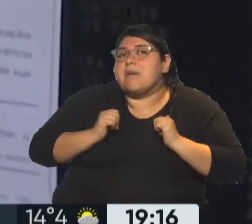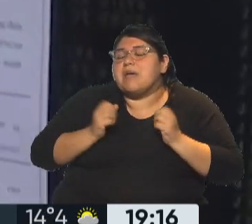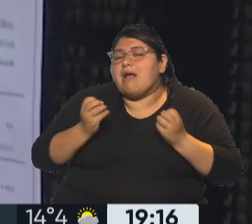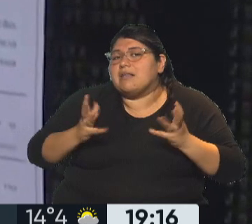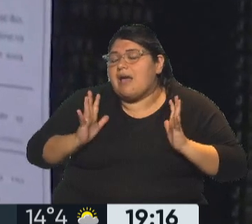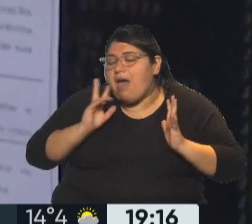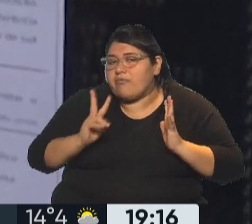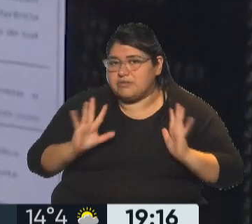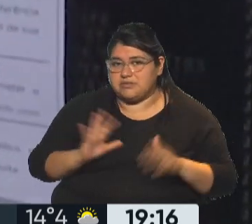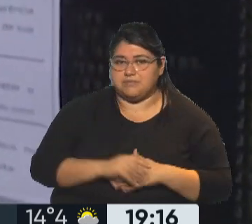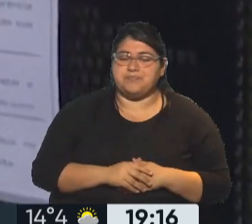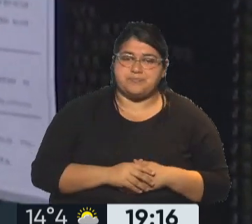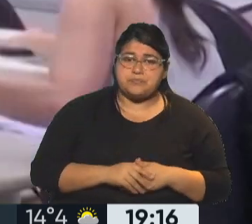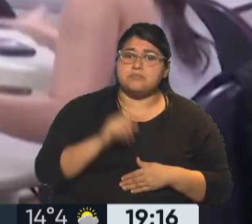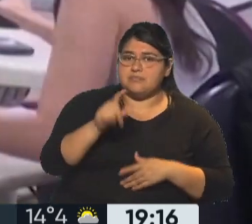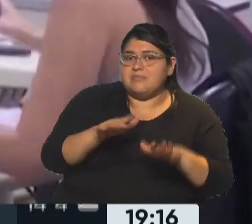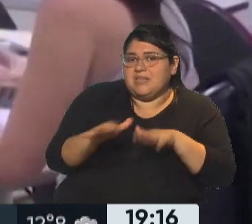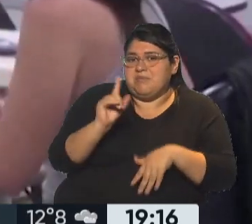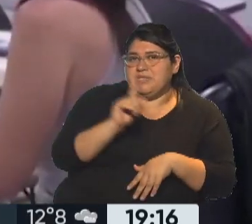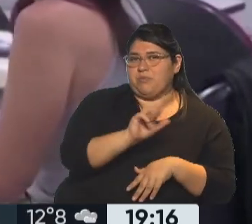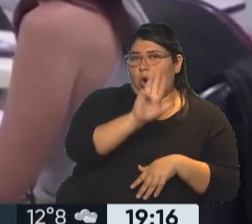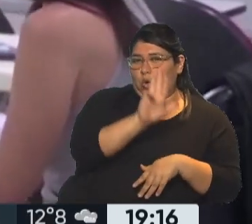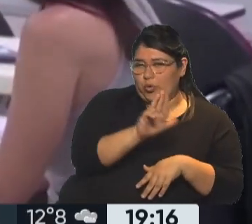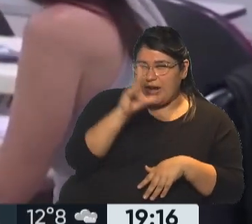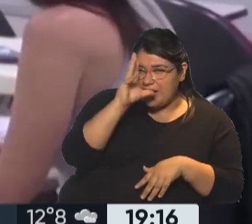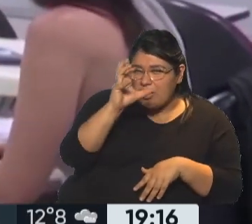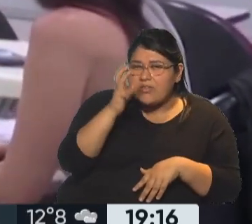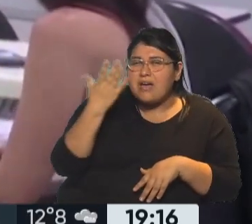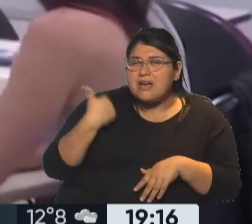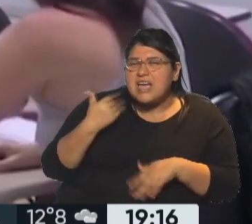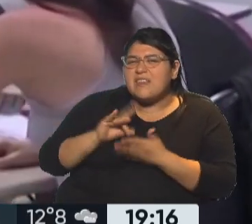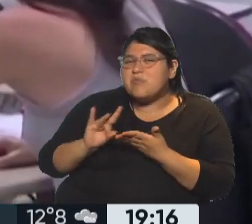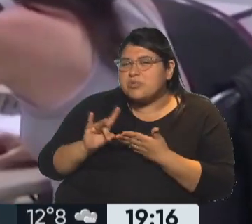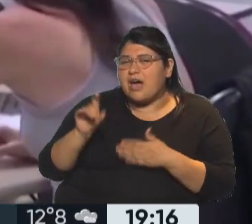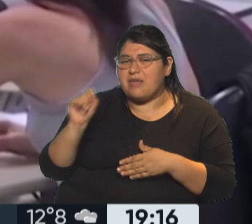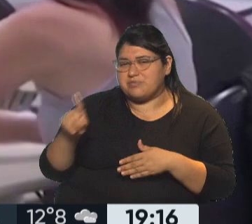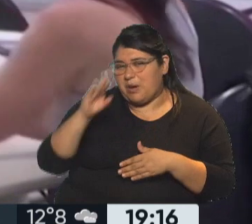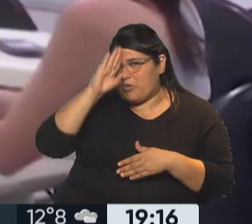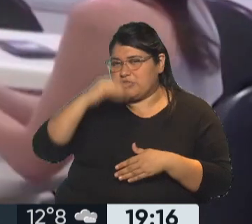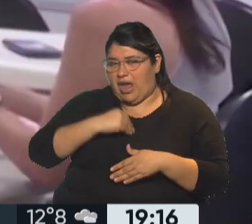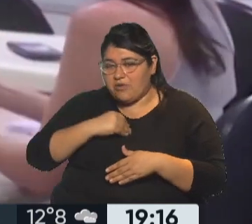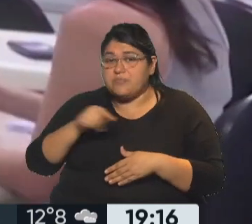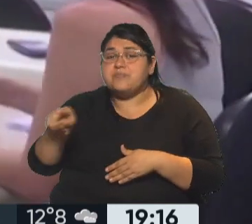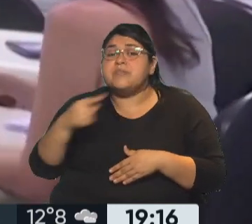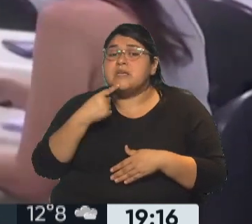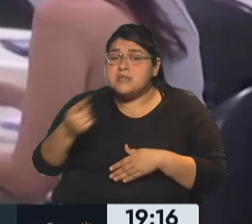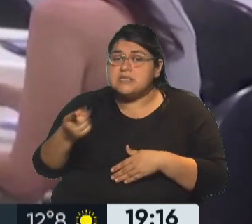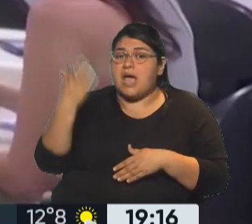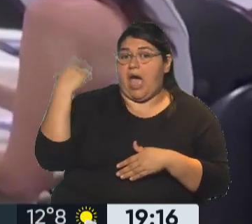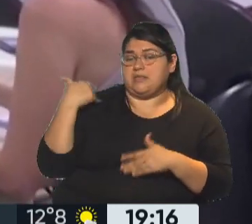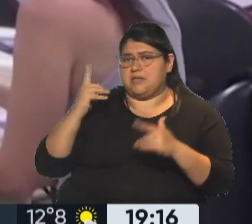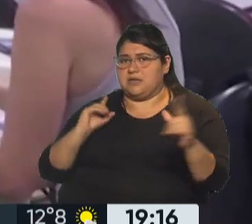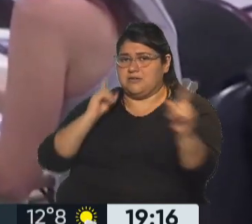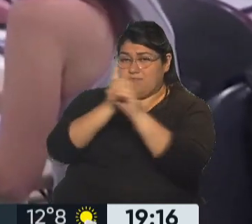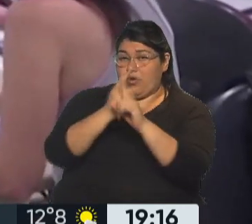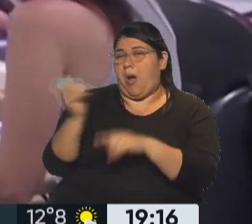tenemos salud la refiriéndose a ese episodio claro lo recordamos rápidamente una disputado de bolsonaro que según lo que señaló había sido increpada